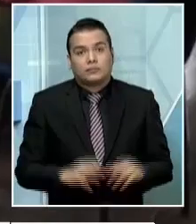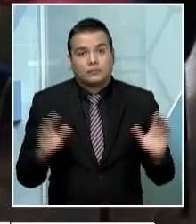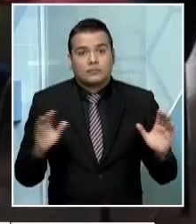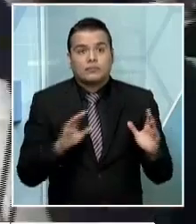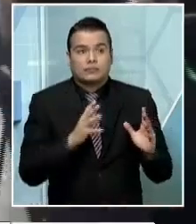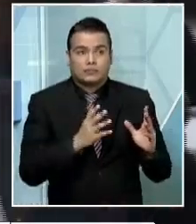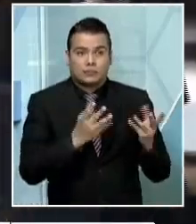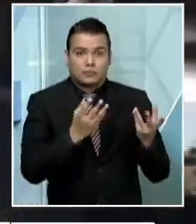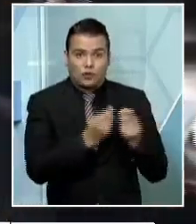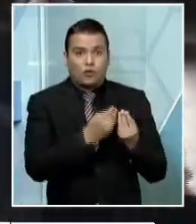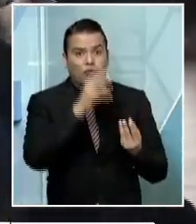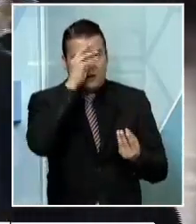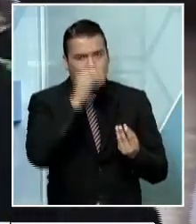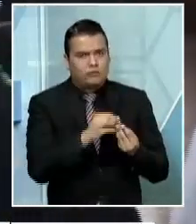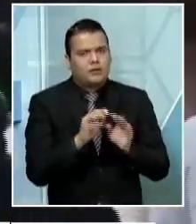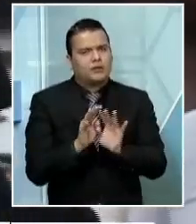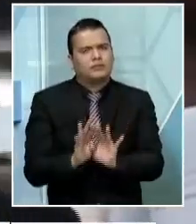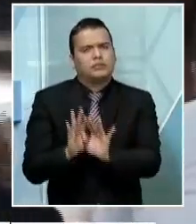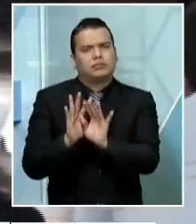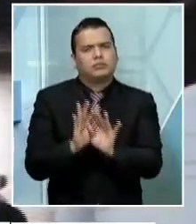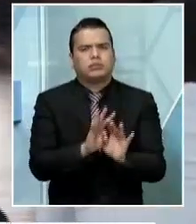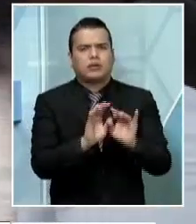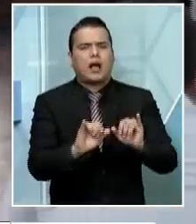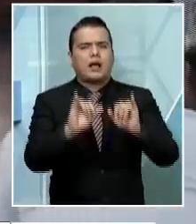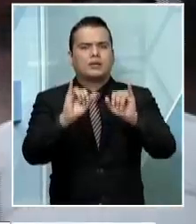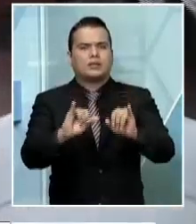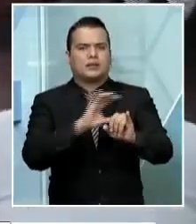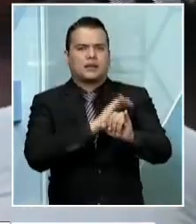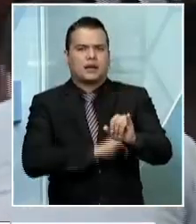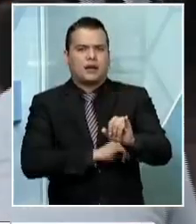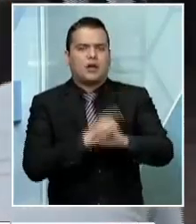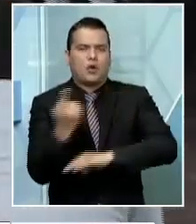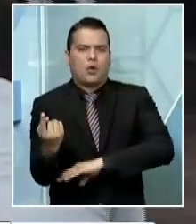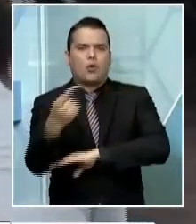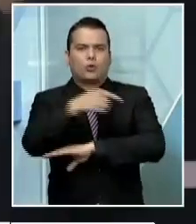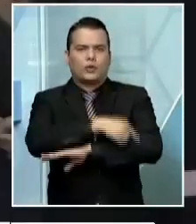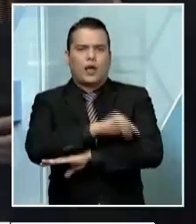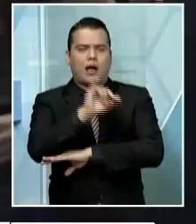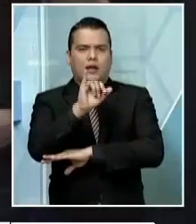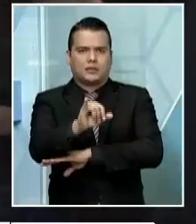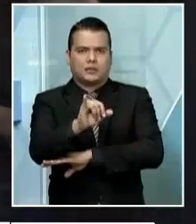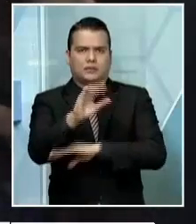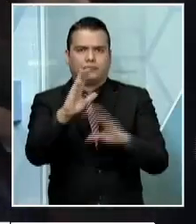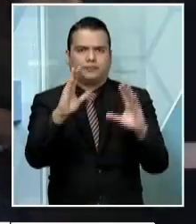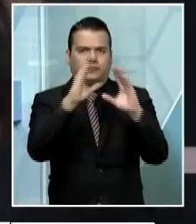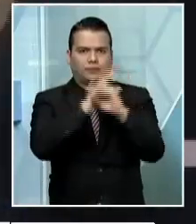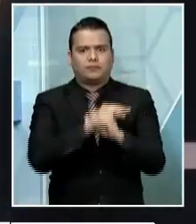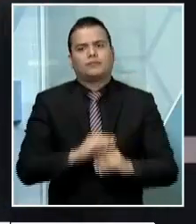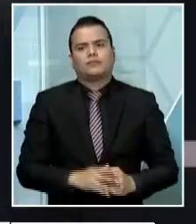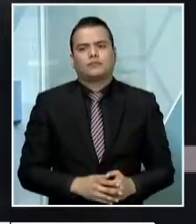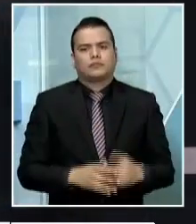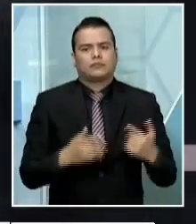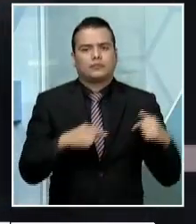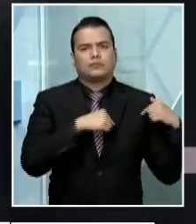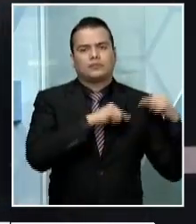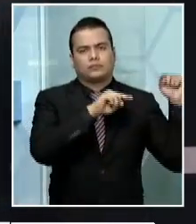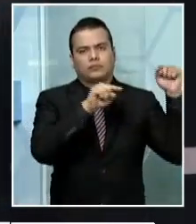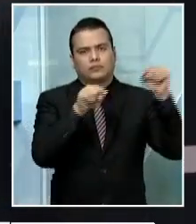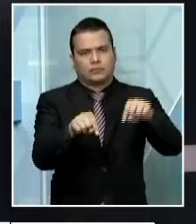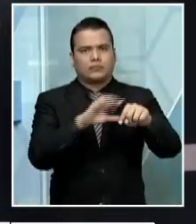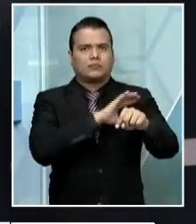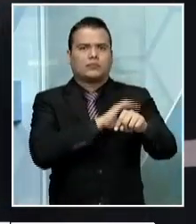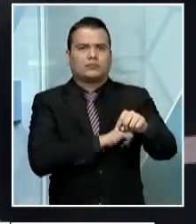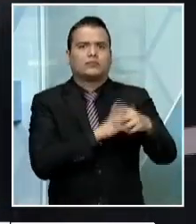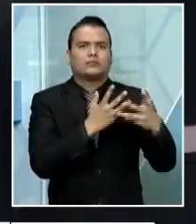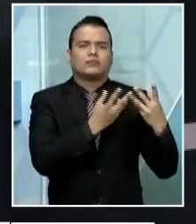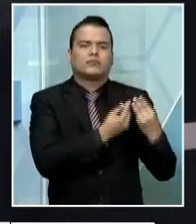su paso por Cali, la Minga indígena se quedará al menos una noche en esta ciudad. Hará una escala en la ciudad de Cali para que